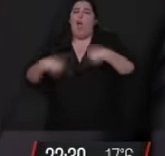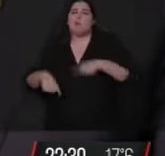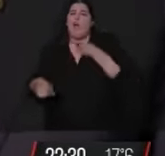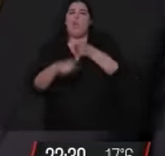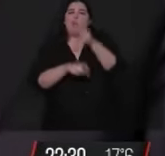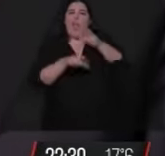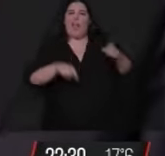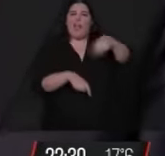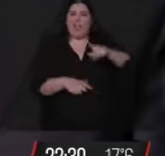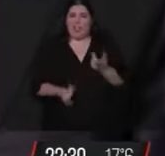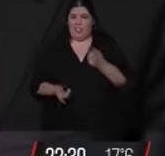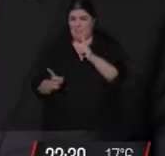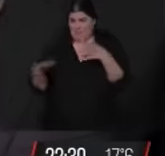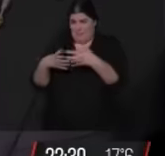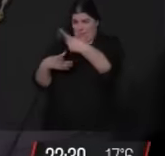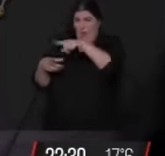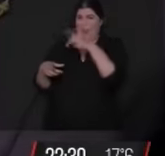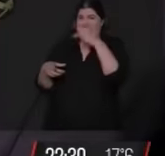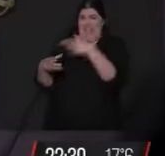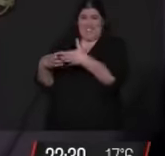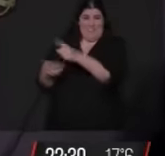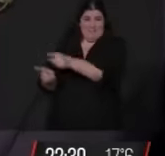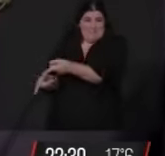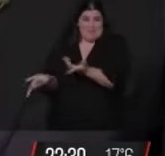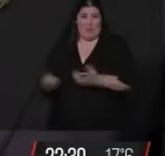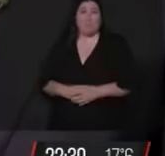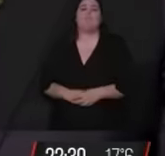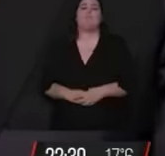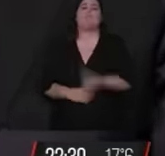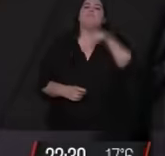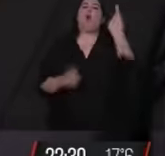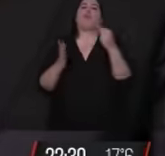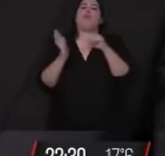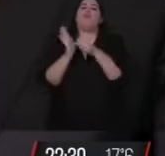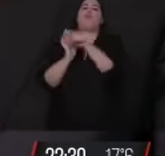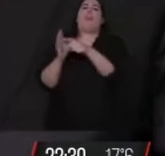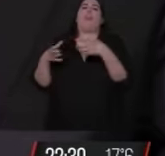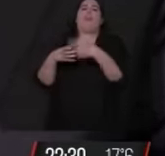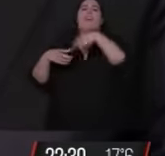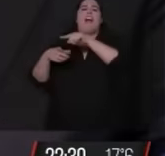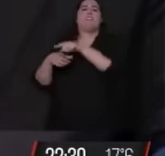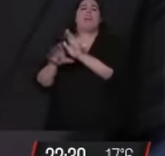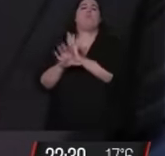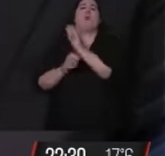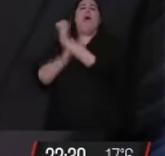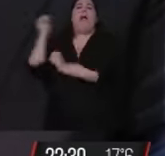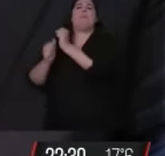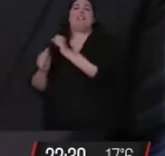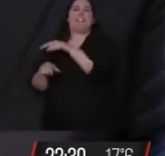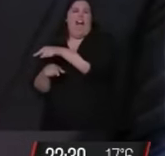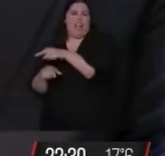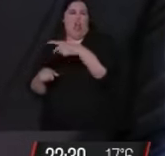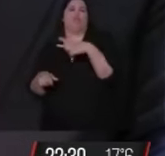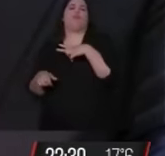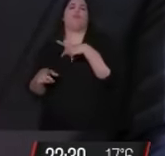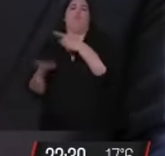todos con vos, son los kirchneristas. Otro componente de la casta, ¿sabés qué? Son los empresarios prebendarios. La gran mayoría de